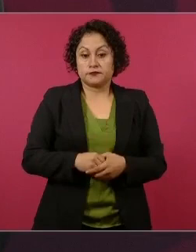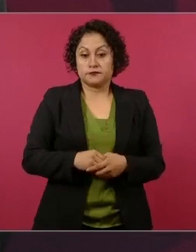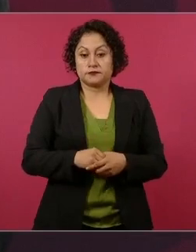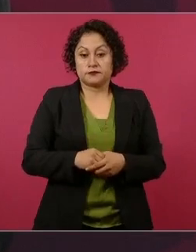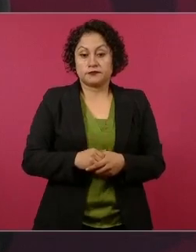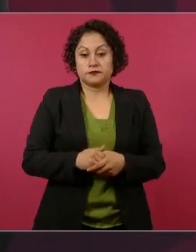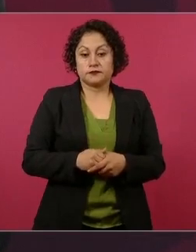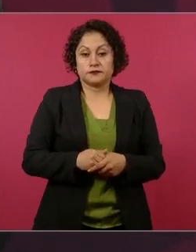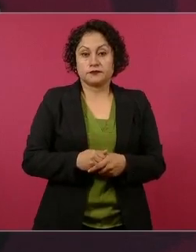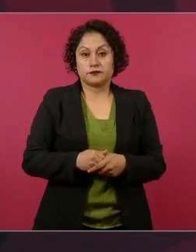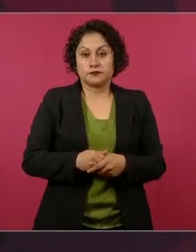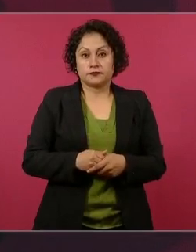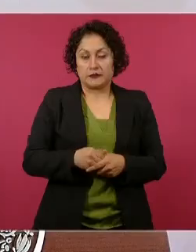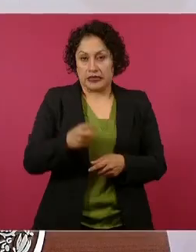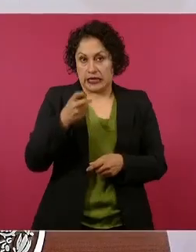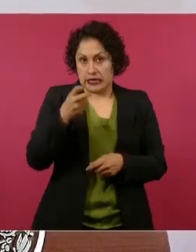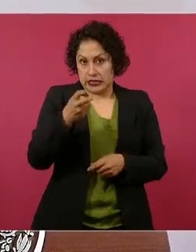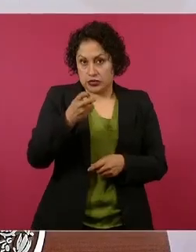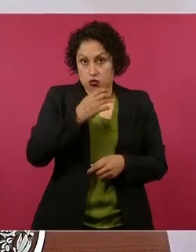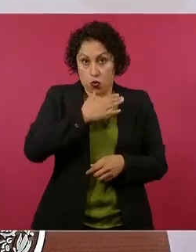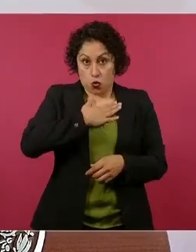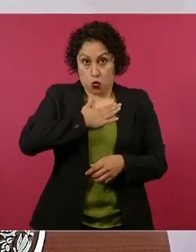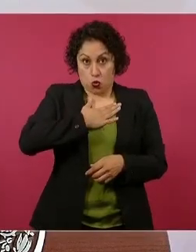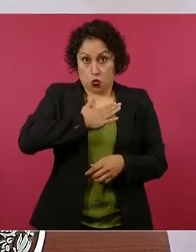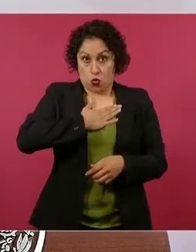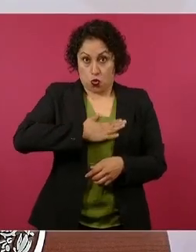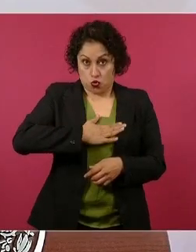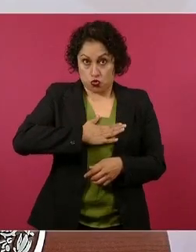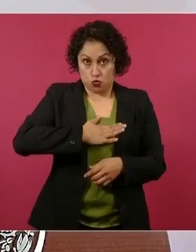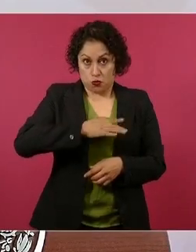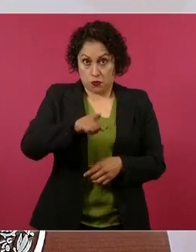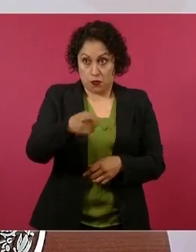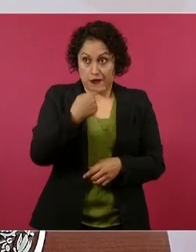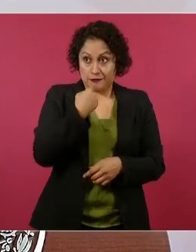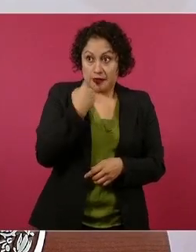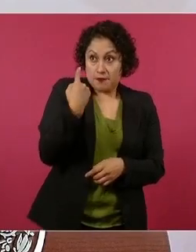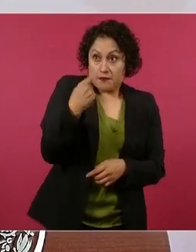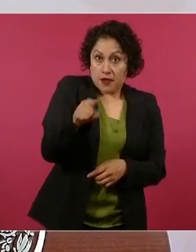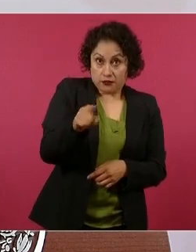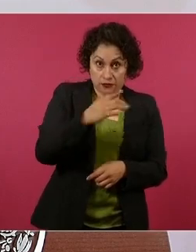si es justa la demanda, se cumple.